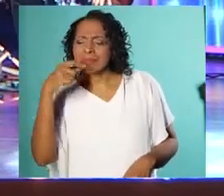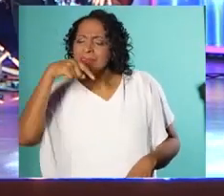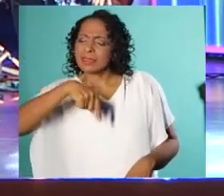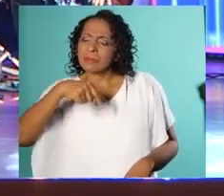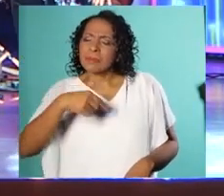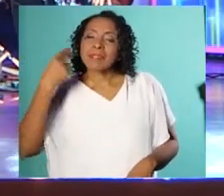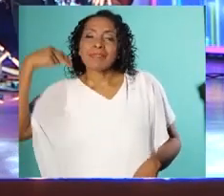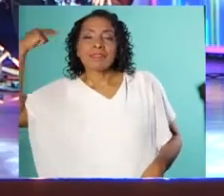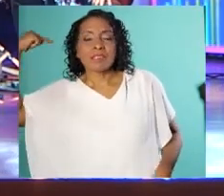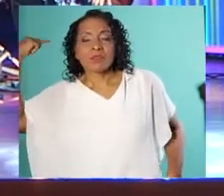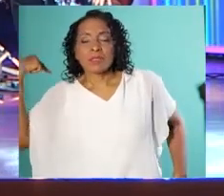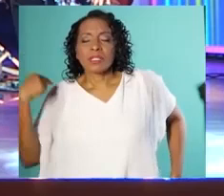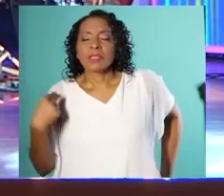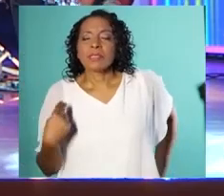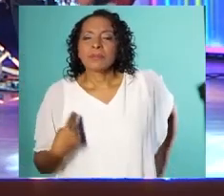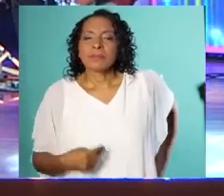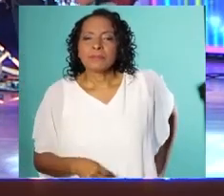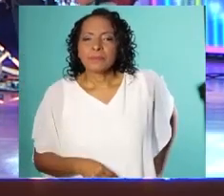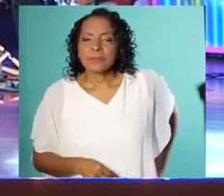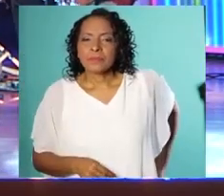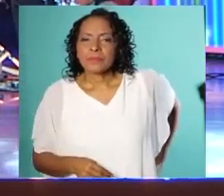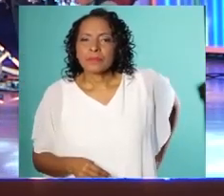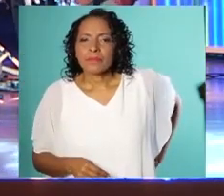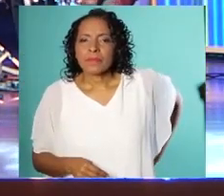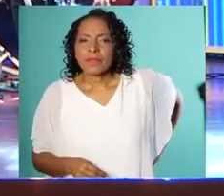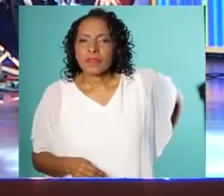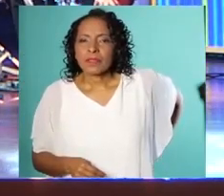Porque en este momento de la historia